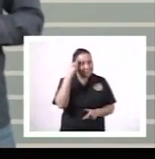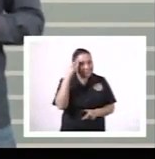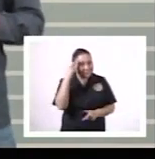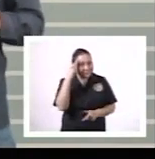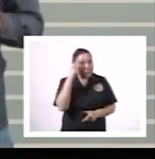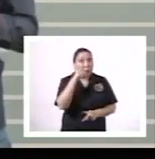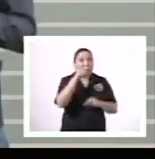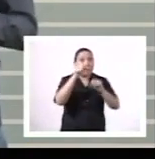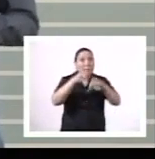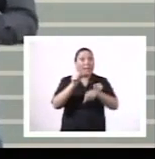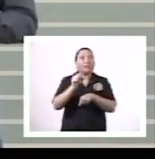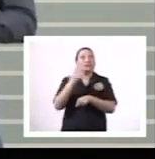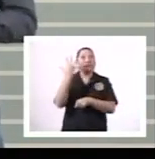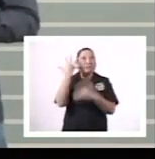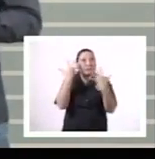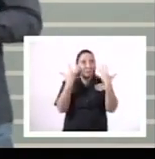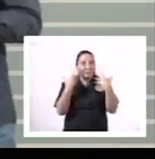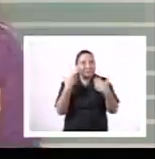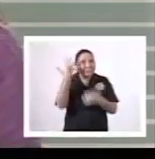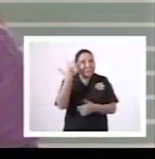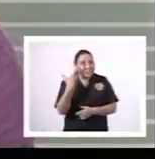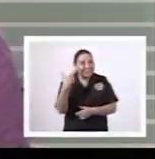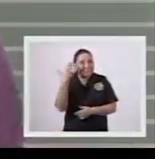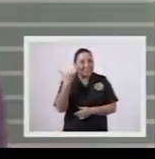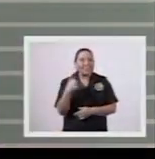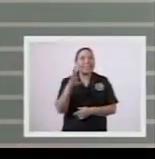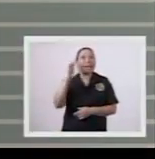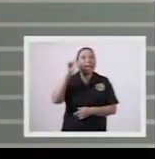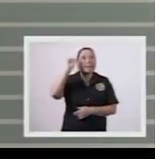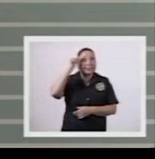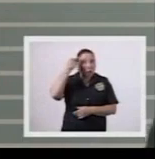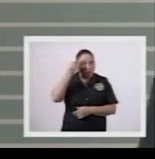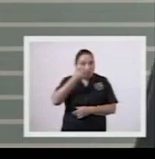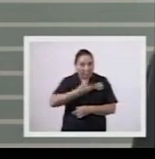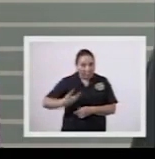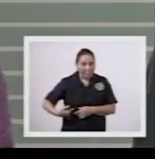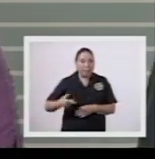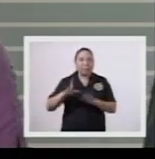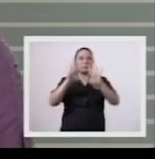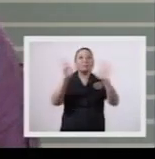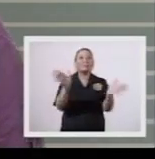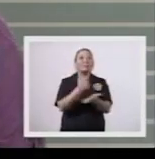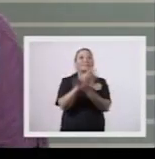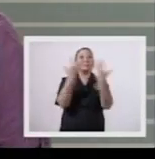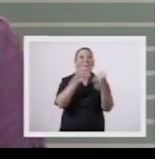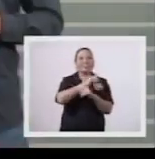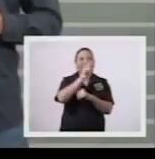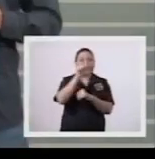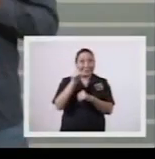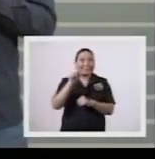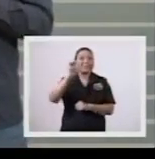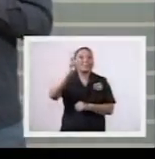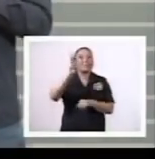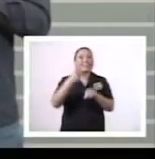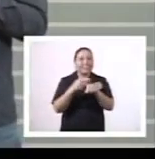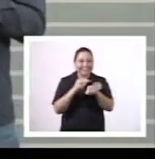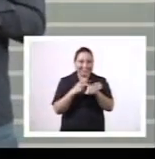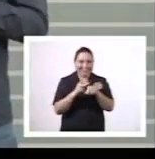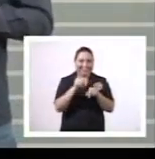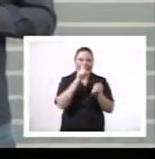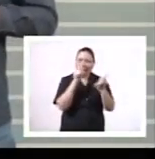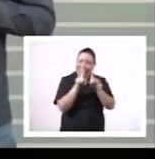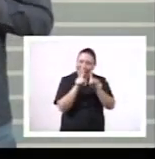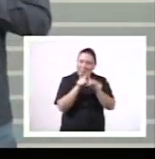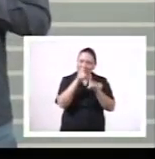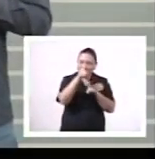nos pueden ver todos los días en Canal de Gobierno a las 10 de la mañana y a las 3 de la tarde. También pueden